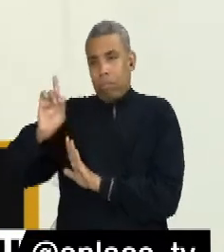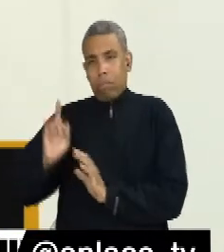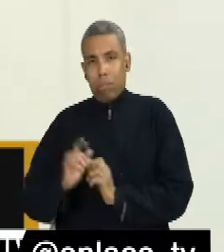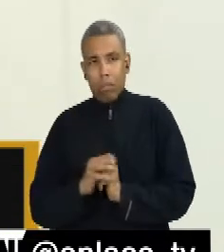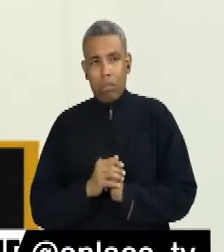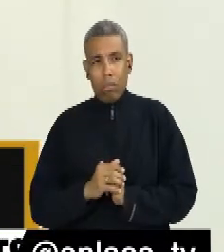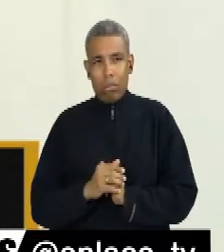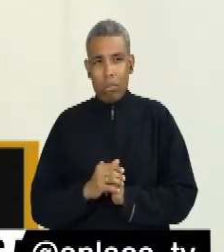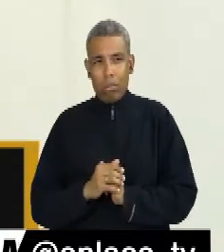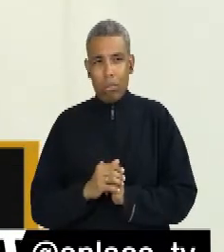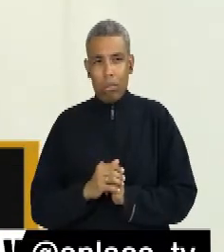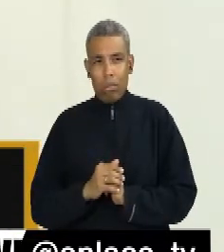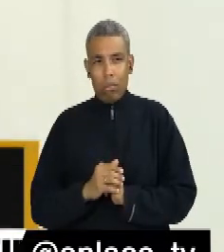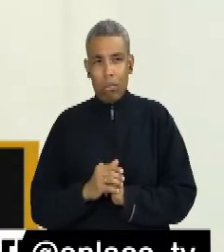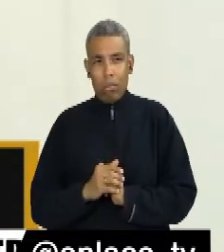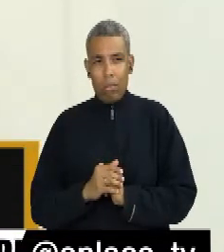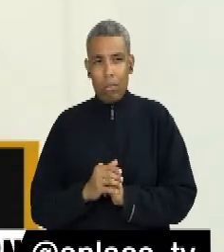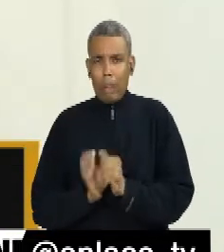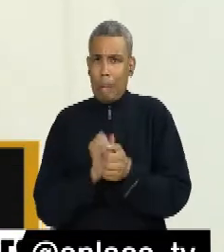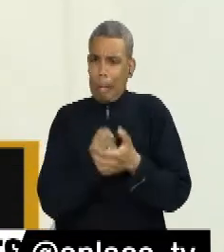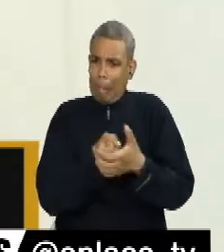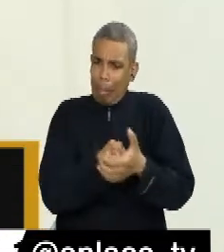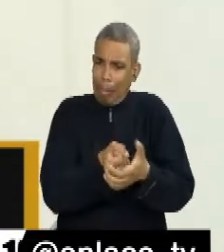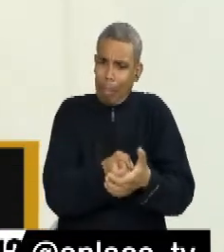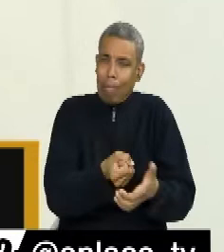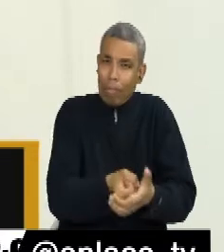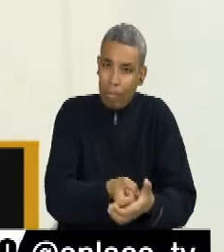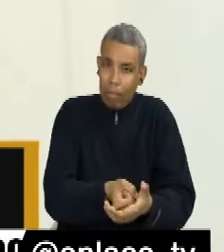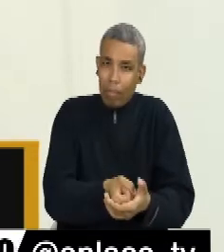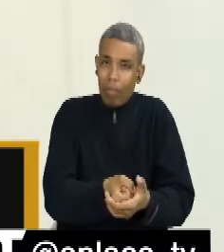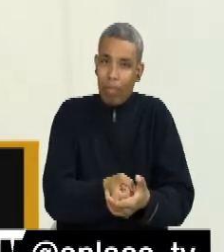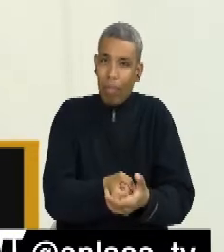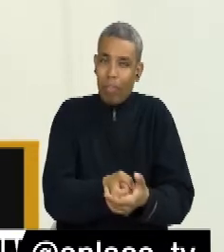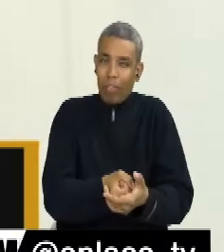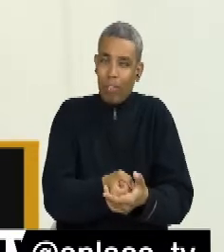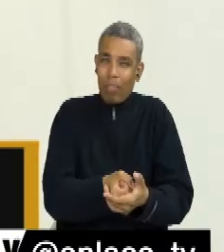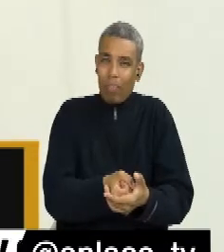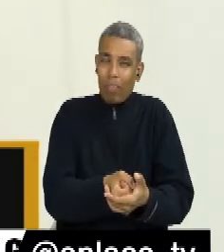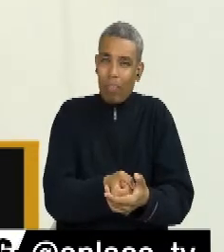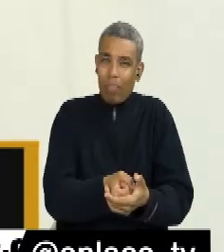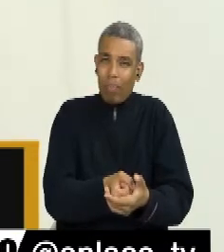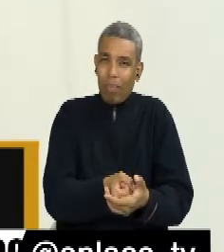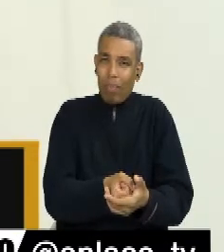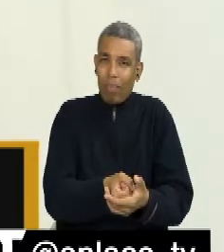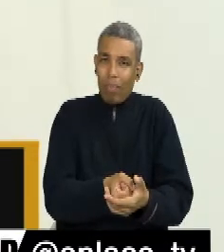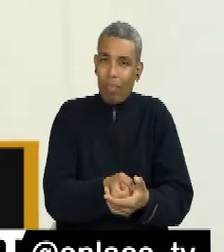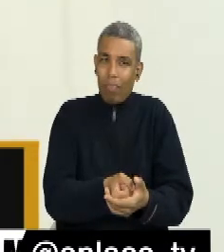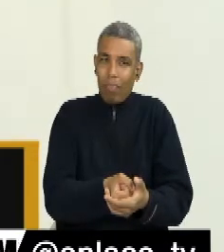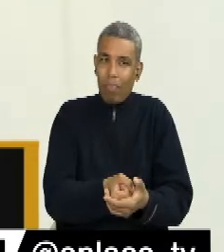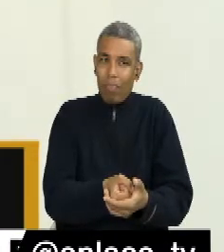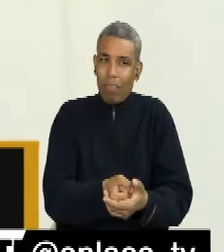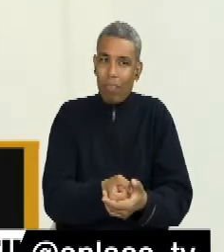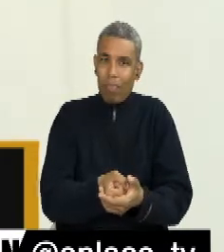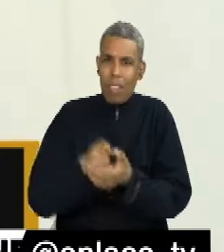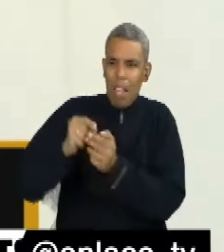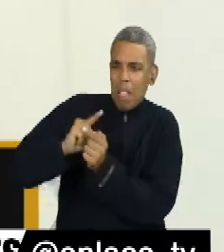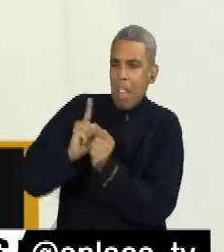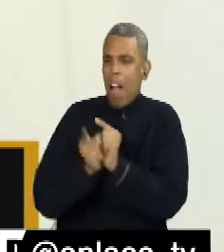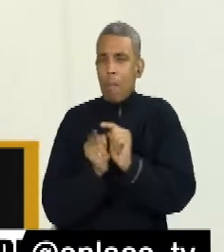ha incidido mucho en eso y saben que se conquistan las transformaciones sociales